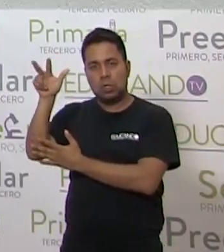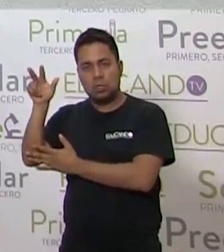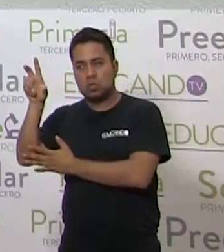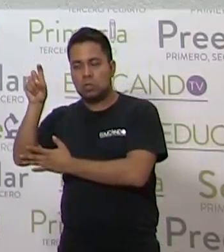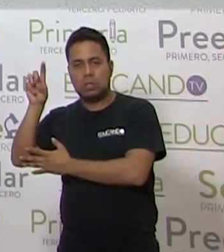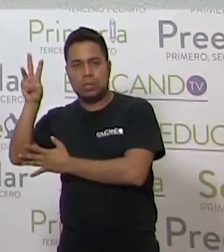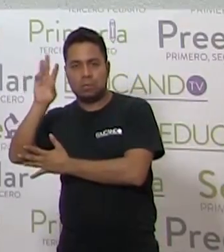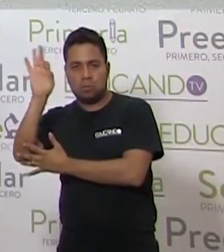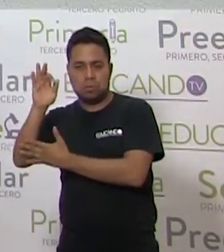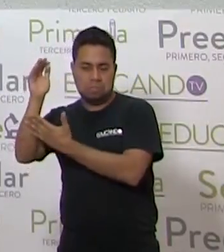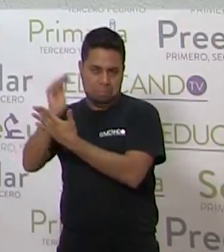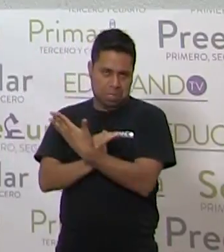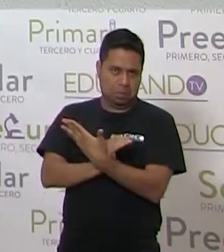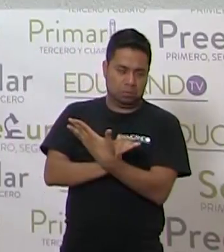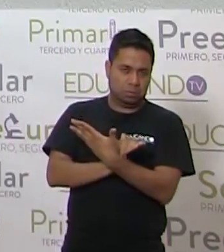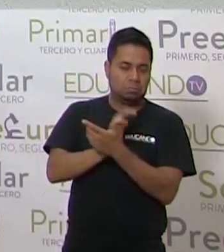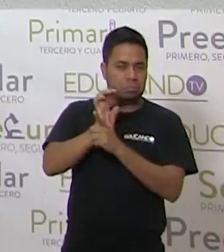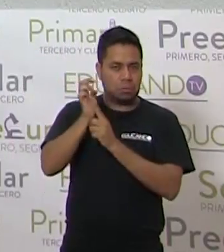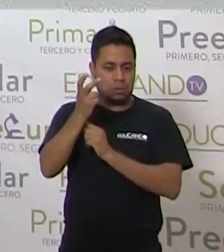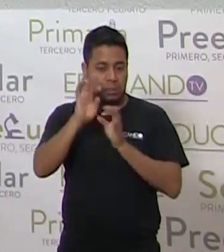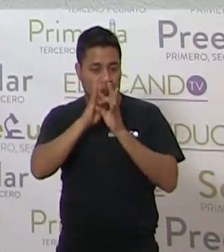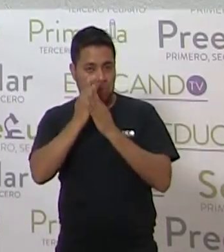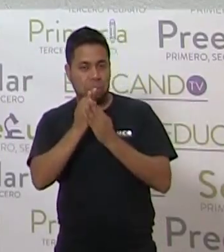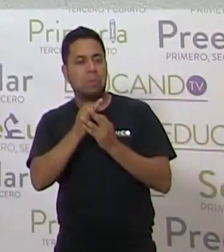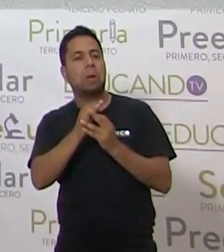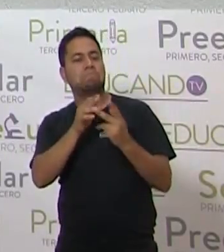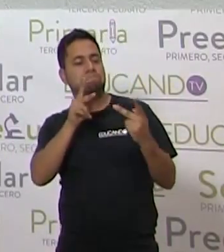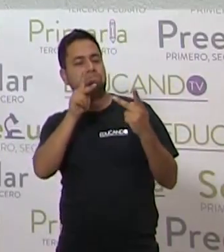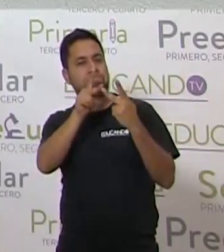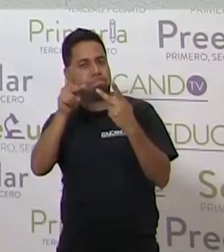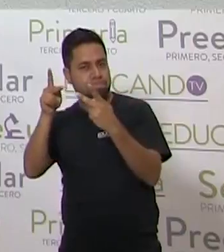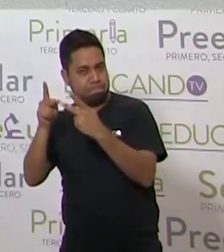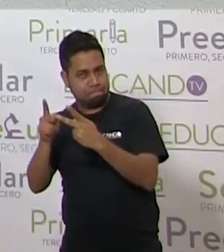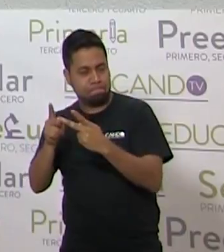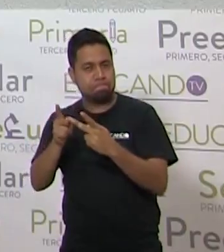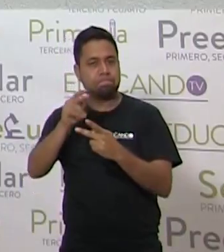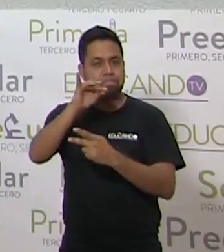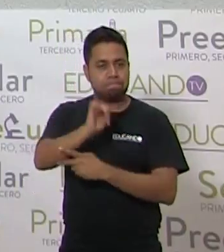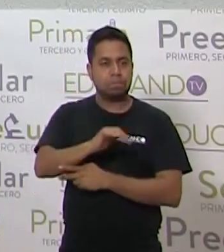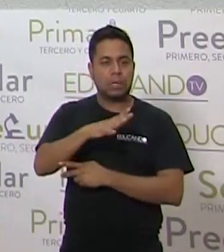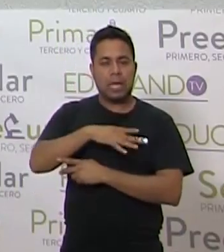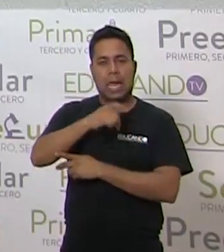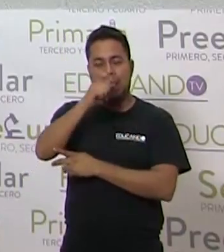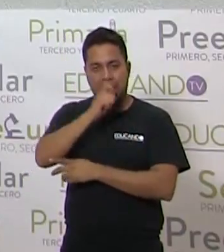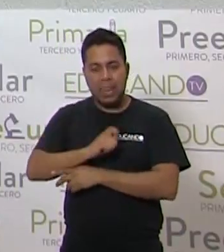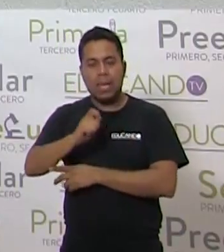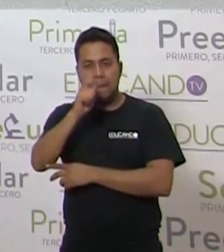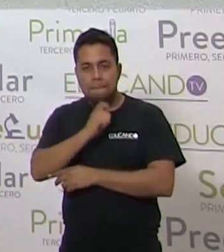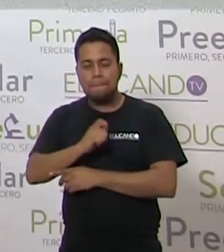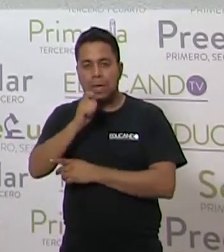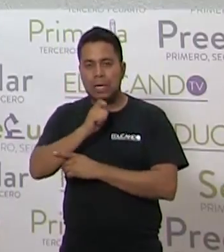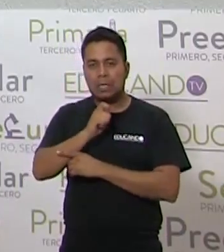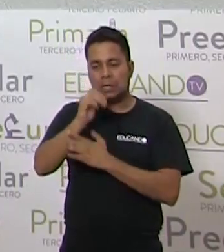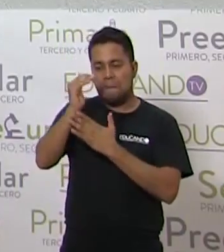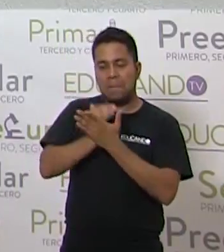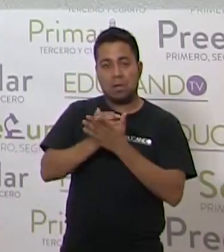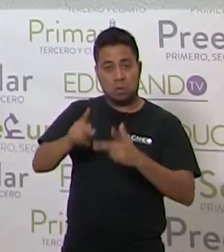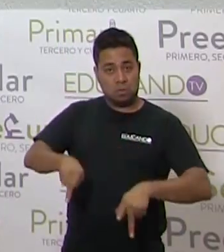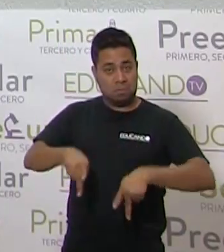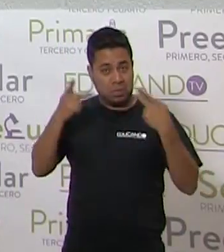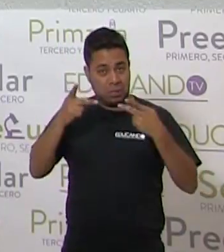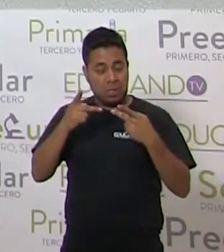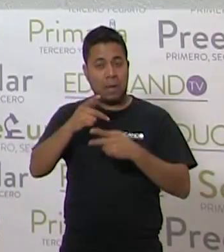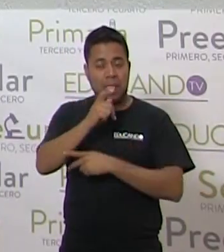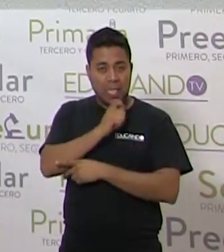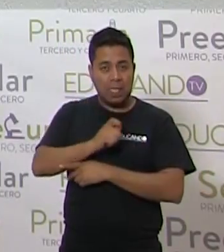a 33 por. Entonces de esa manera ya estamos comprobando estamos corroborando que las paletas que que menor se vendieron o que menos se